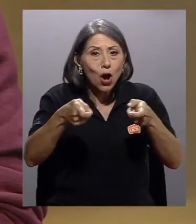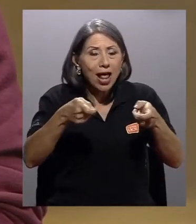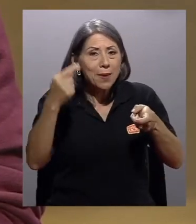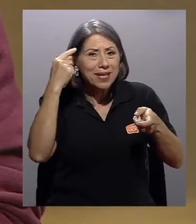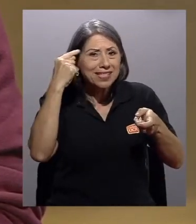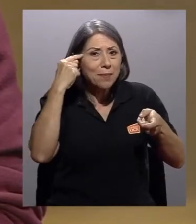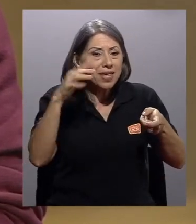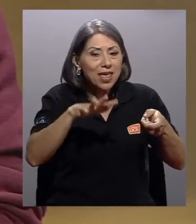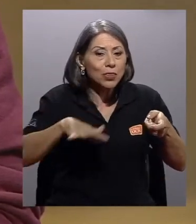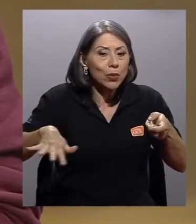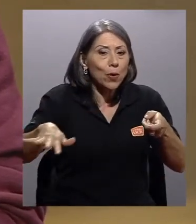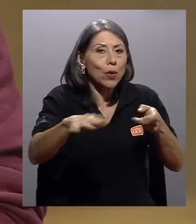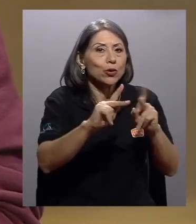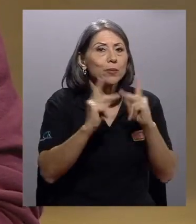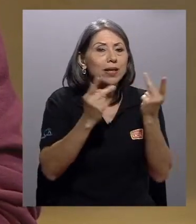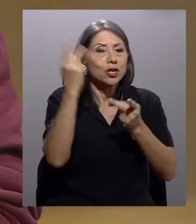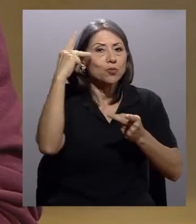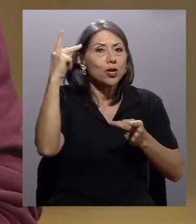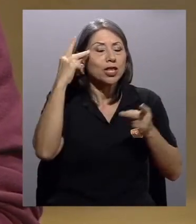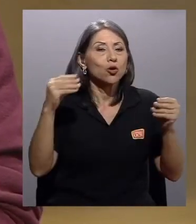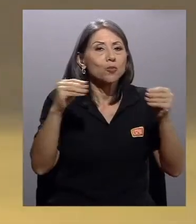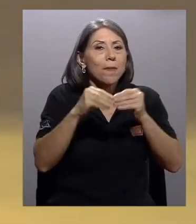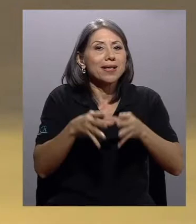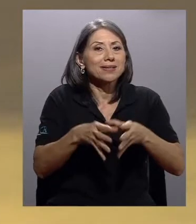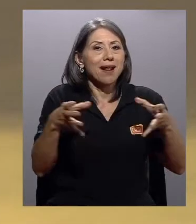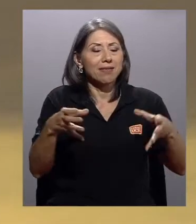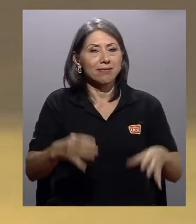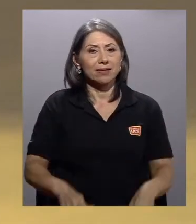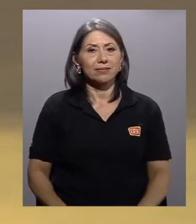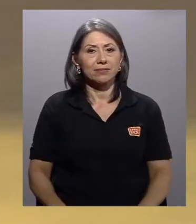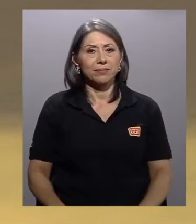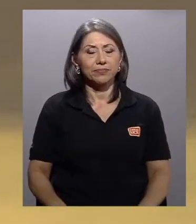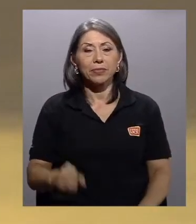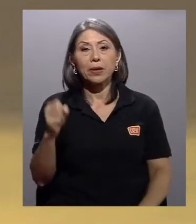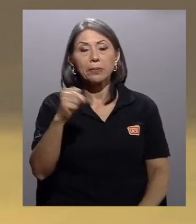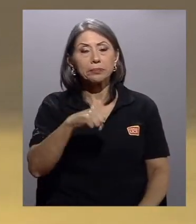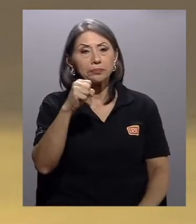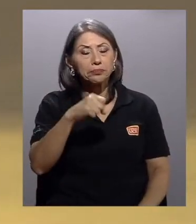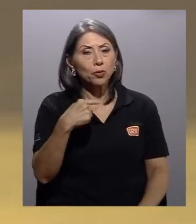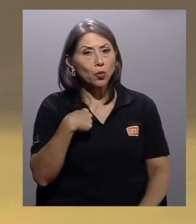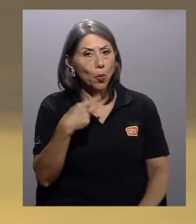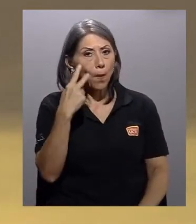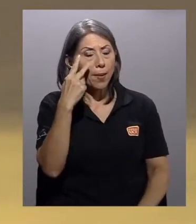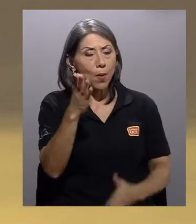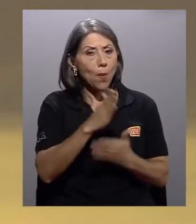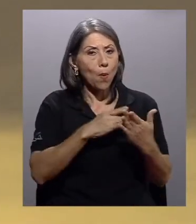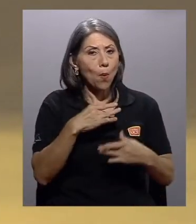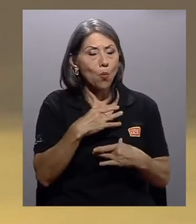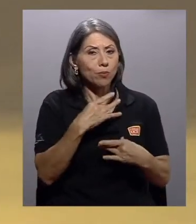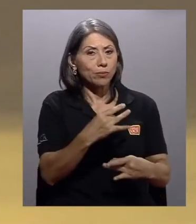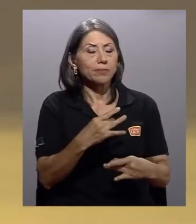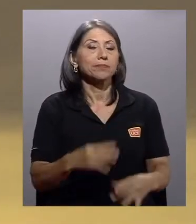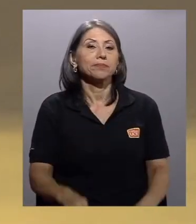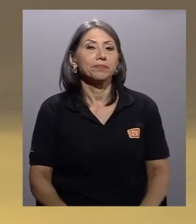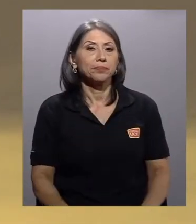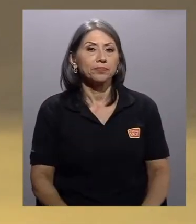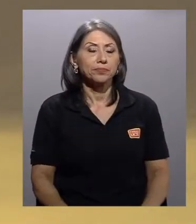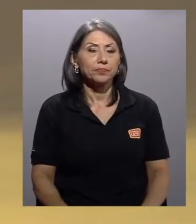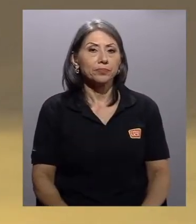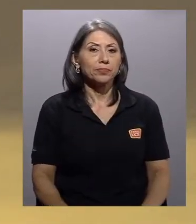pensamiento doctrinario en los partidos políticos más grandes. Claro, yo veo ahí una cosa interesantísima, y es